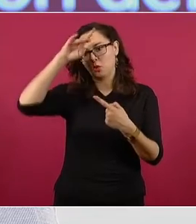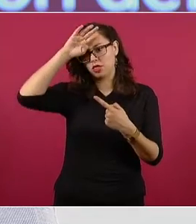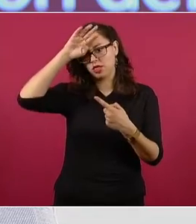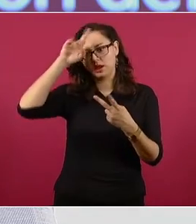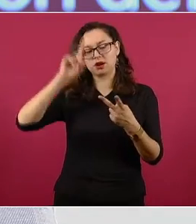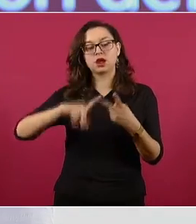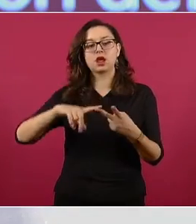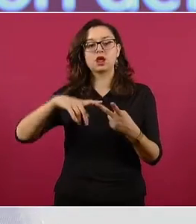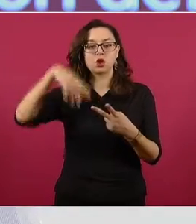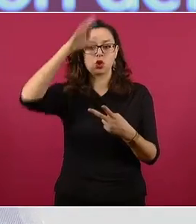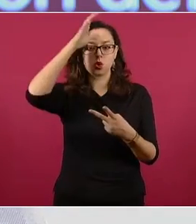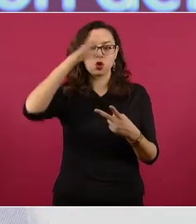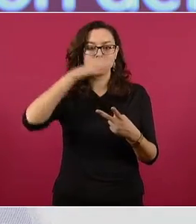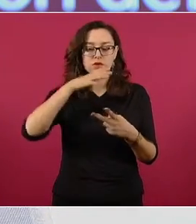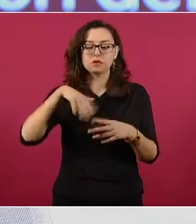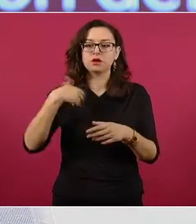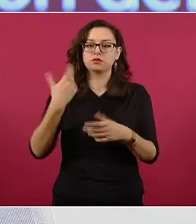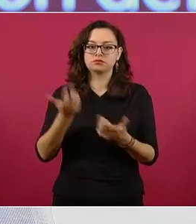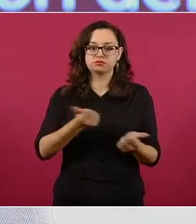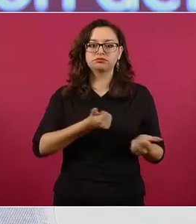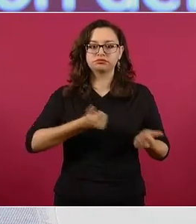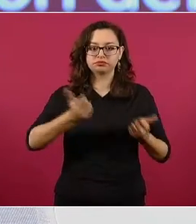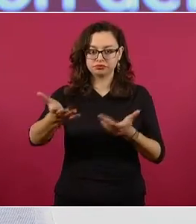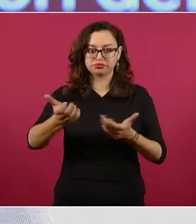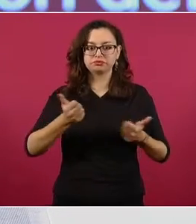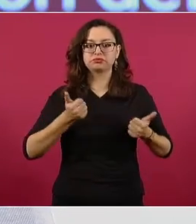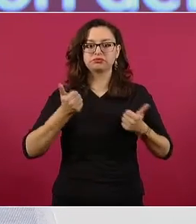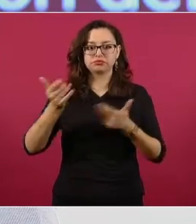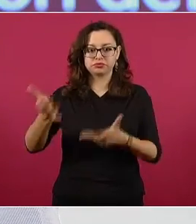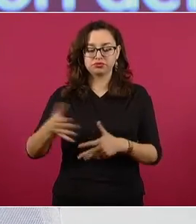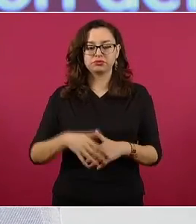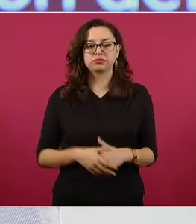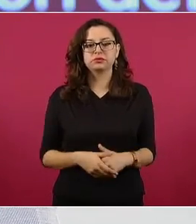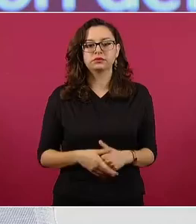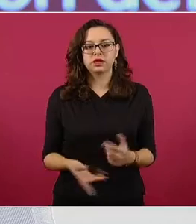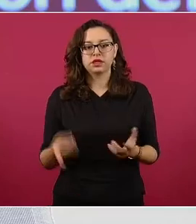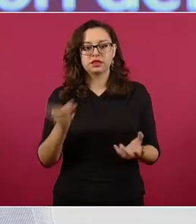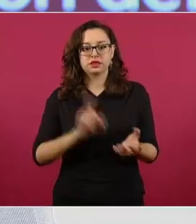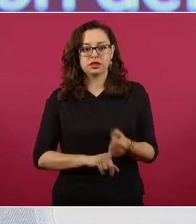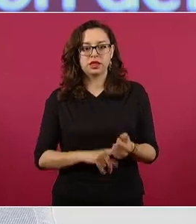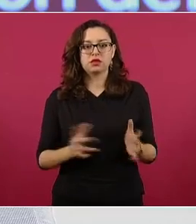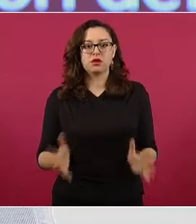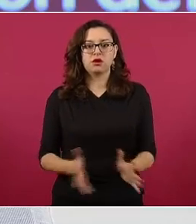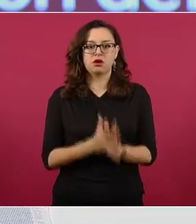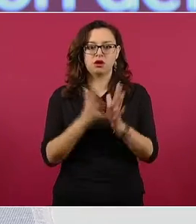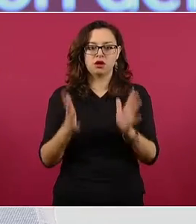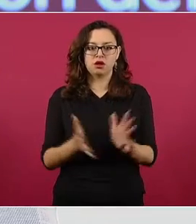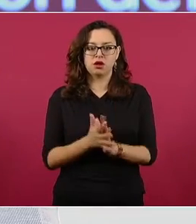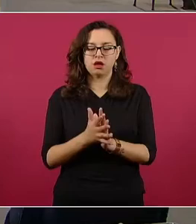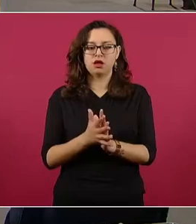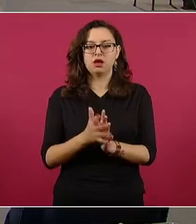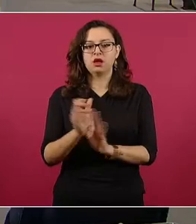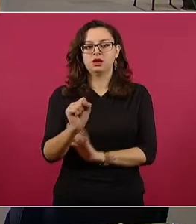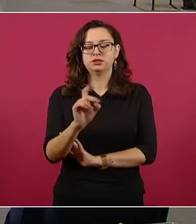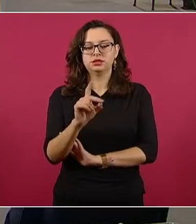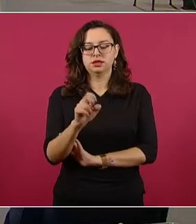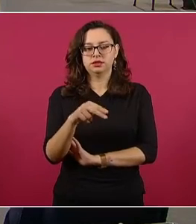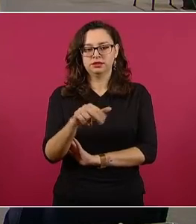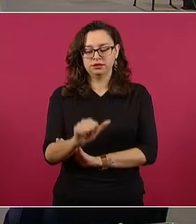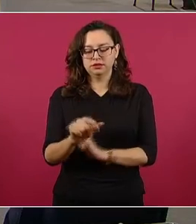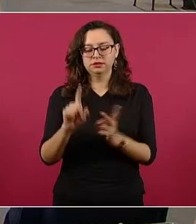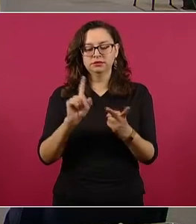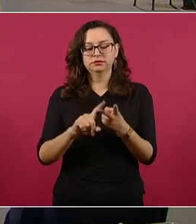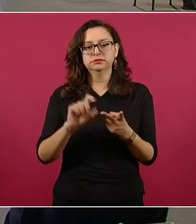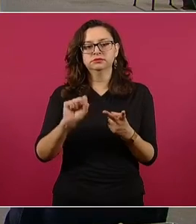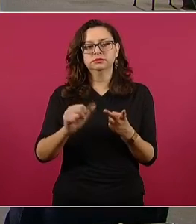en mi referencia decir que participan la Secretaría de la Defensa Nacional, la Secretaría de Hacienda por